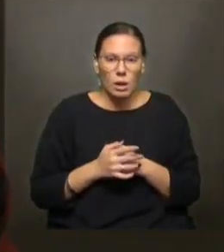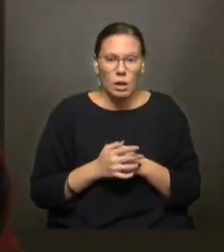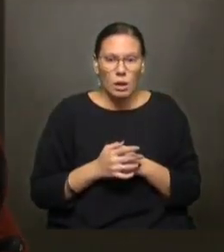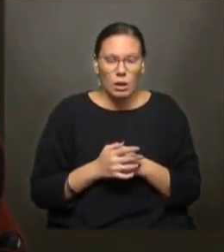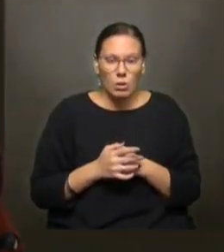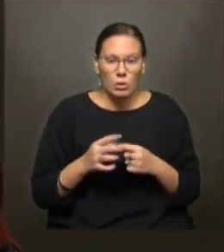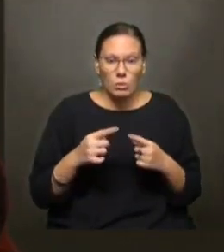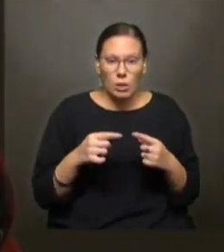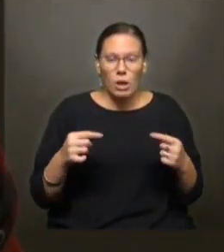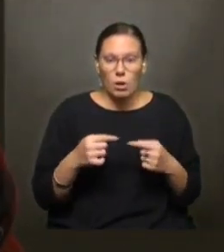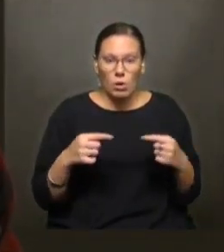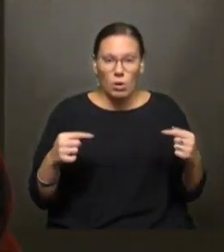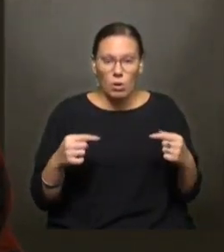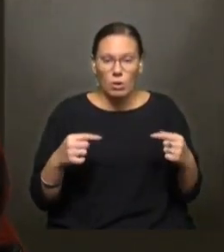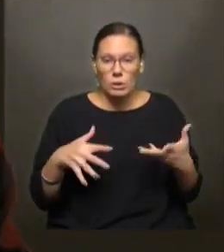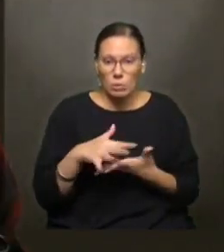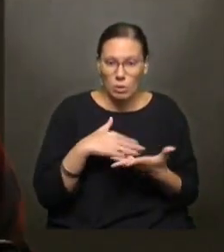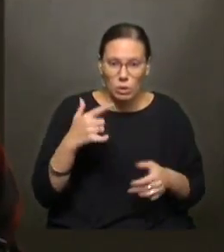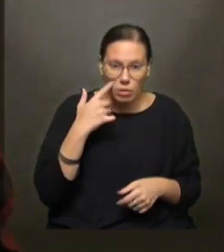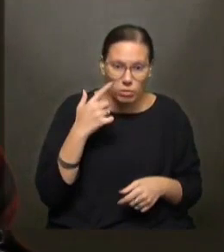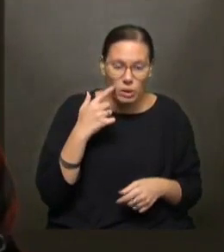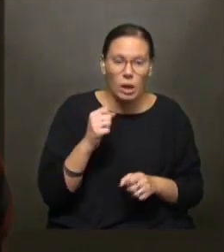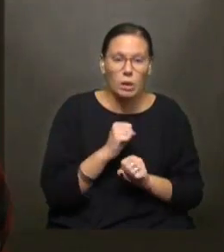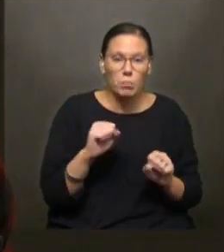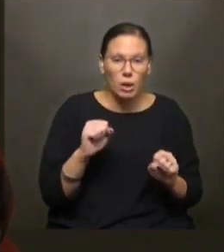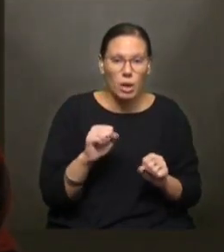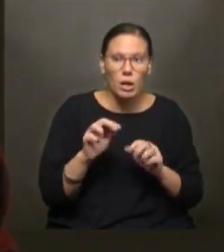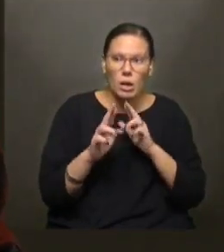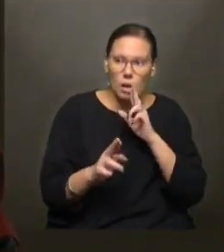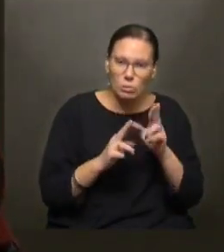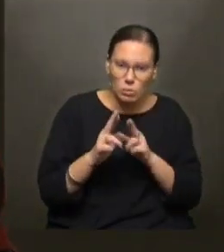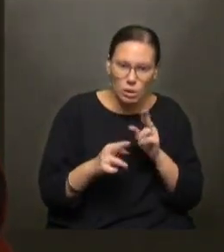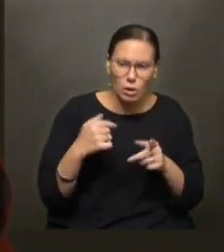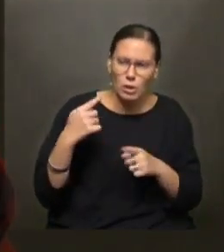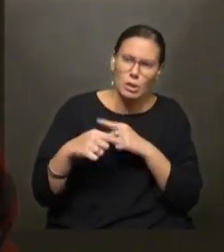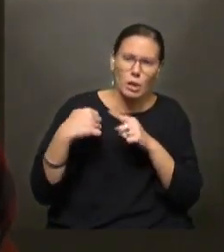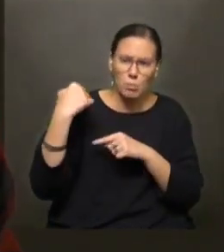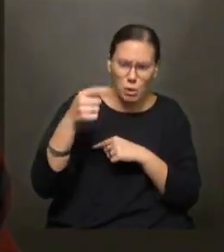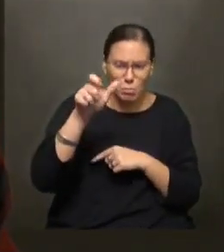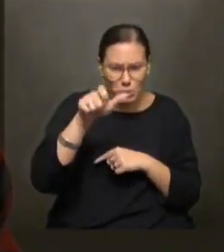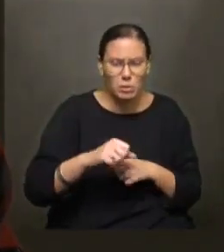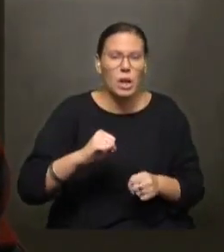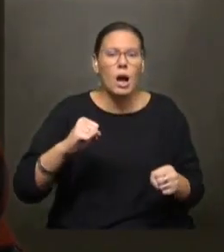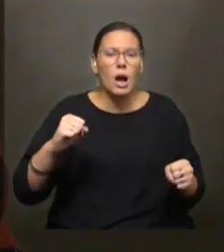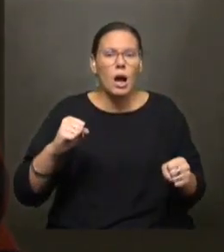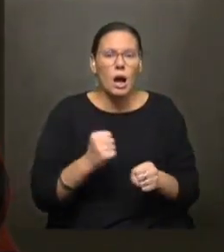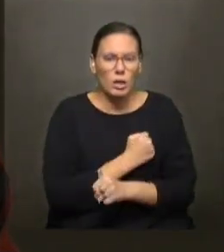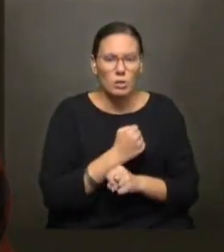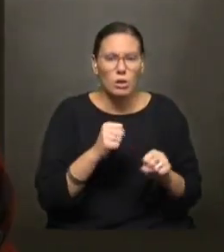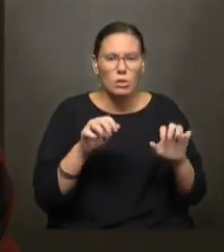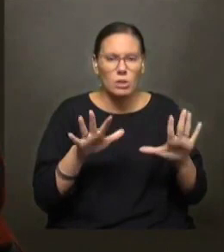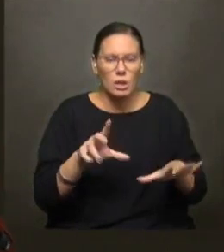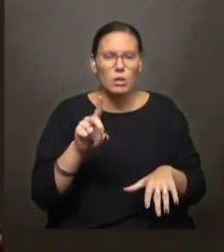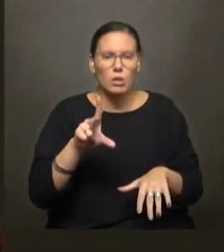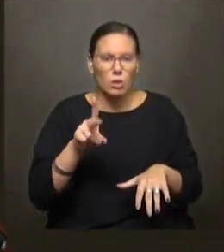enormes ventajas que él daba este y haber tenido esos resultados y todo lo que vino después fue un tipo que ganó 10 o 12